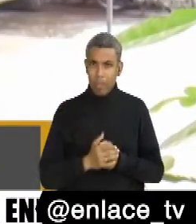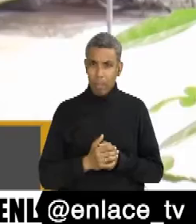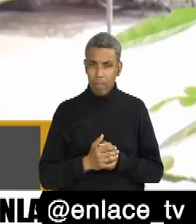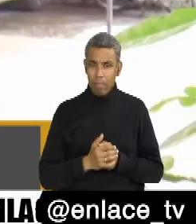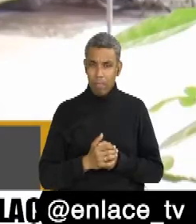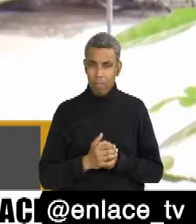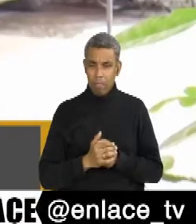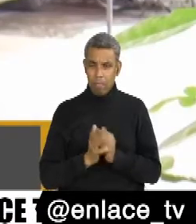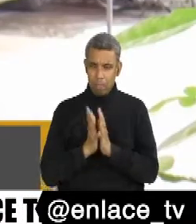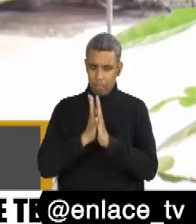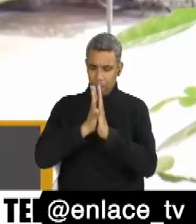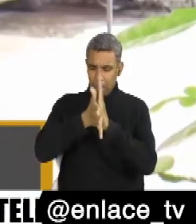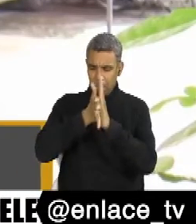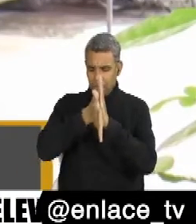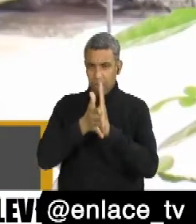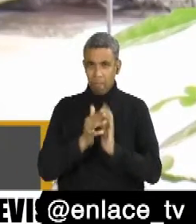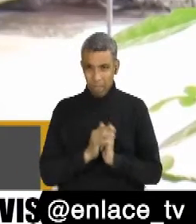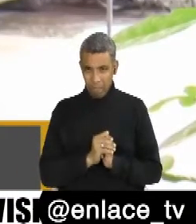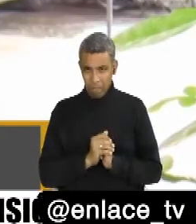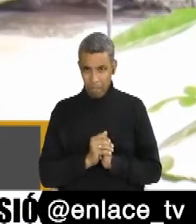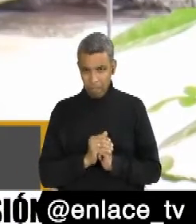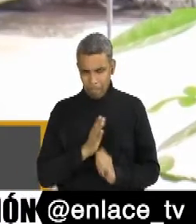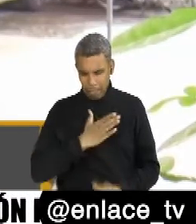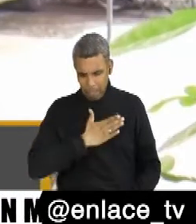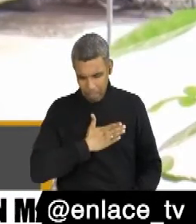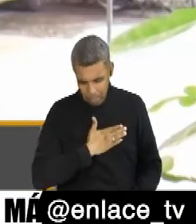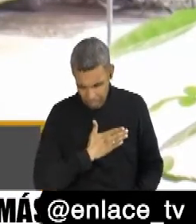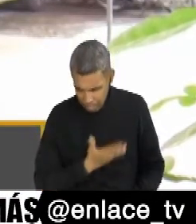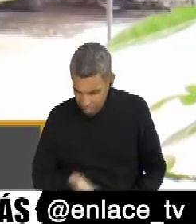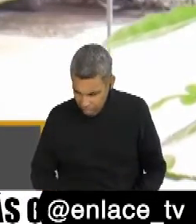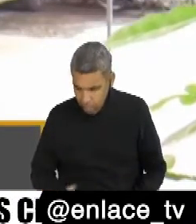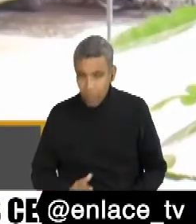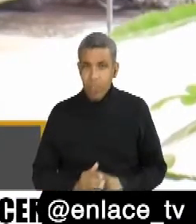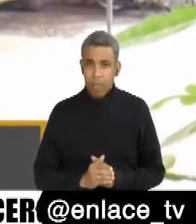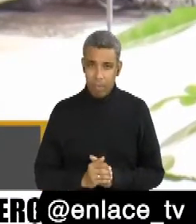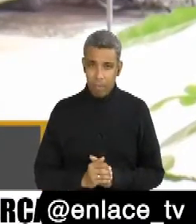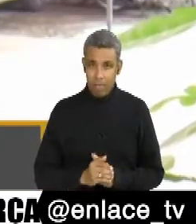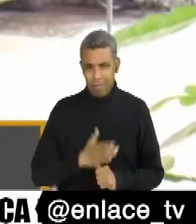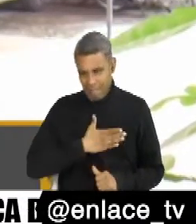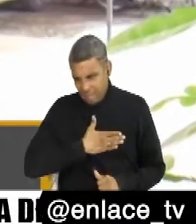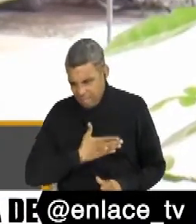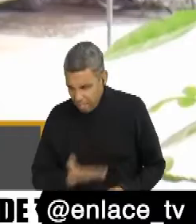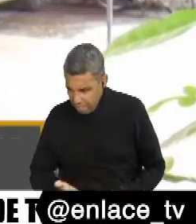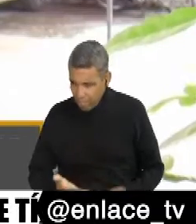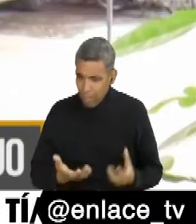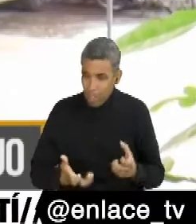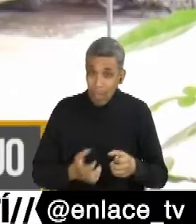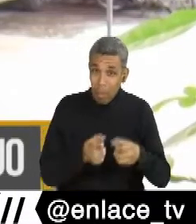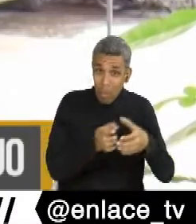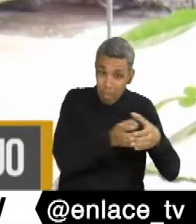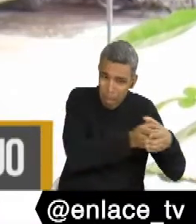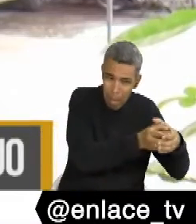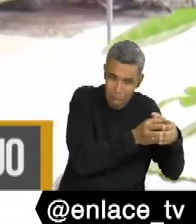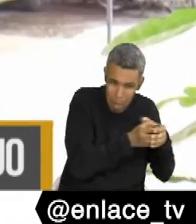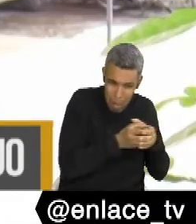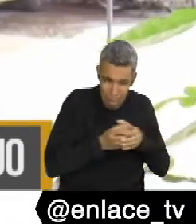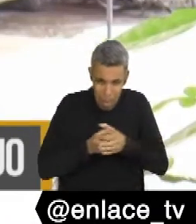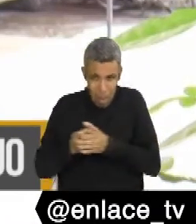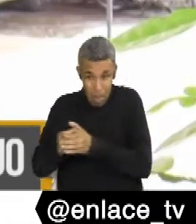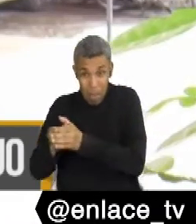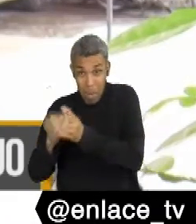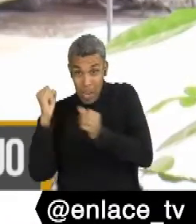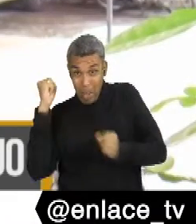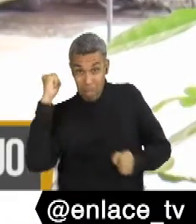que estuvimos a la orden y de conformidad a la orden de todos los sindicatos, de todos